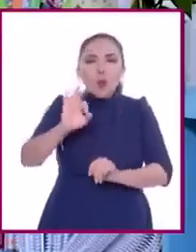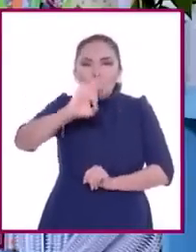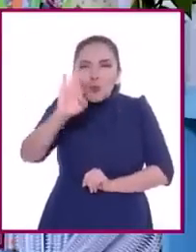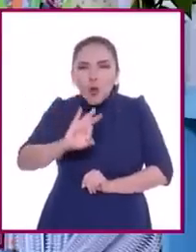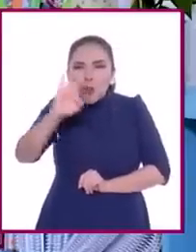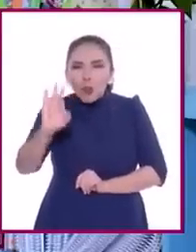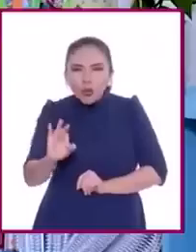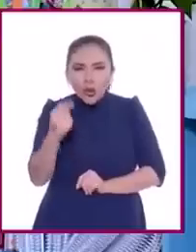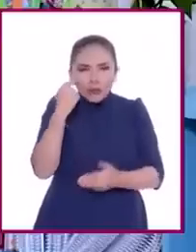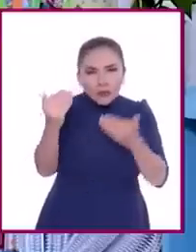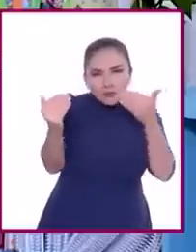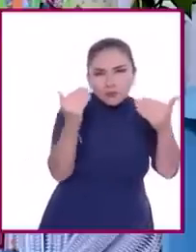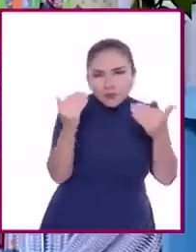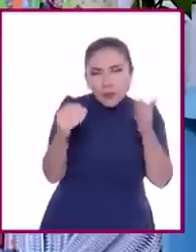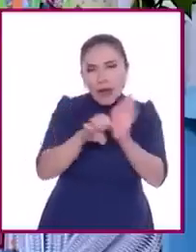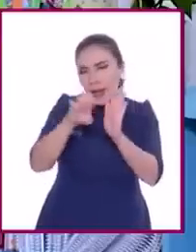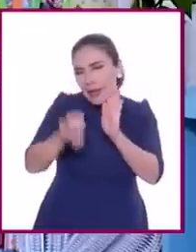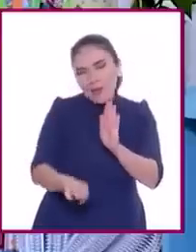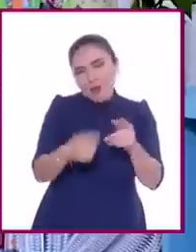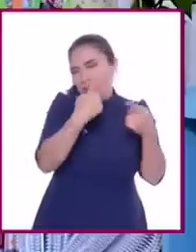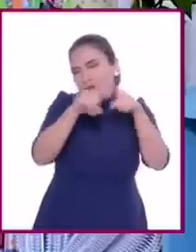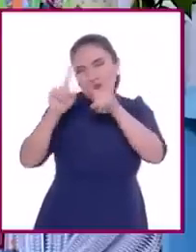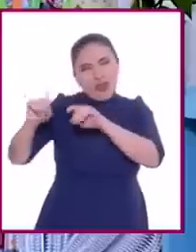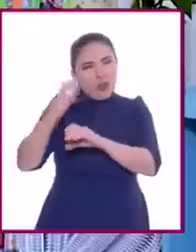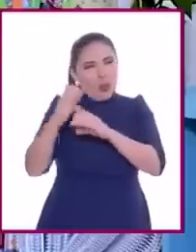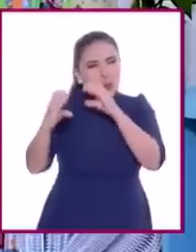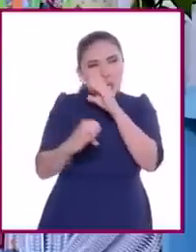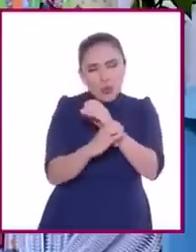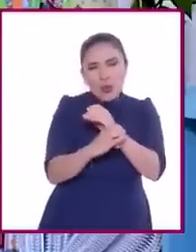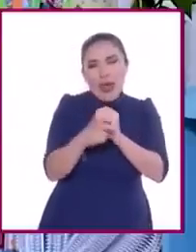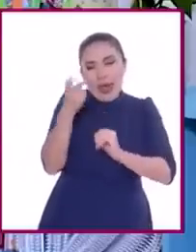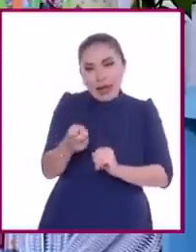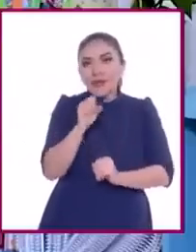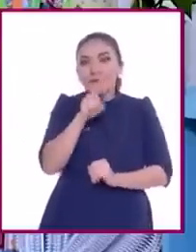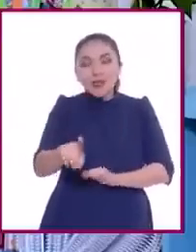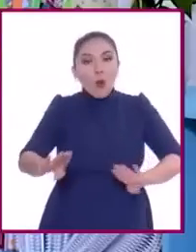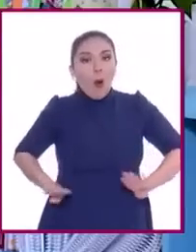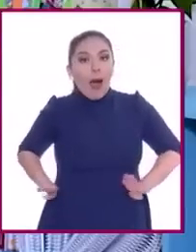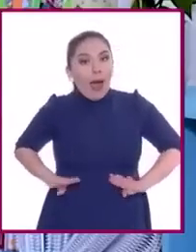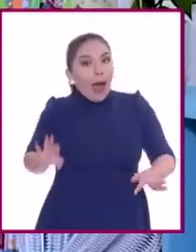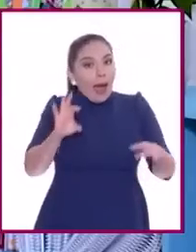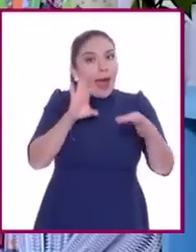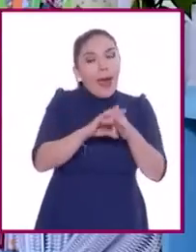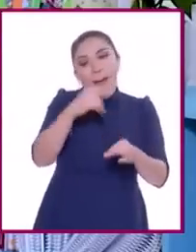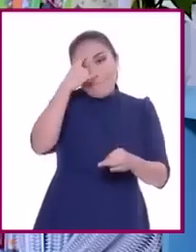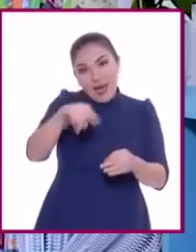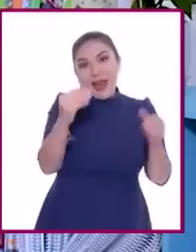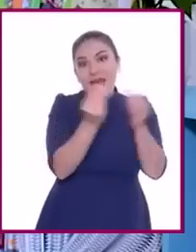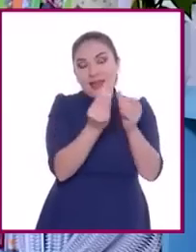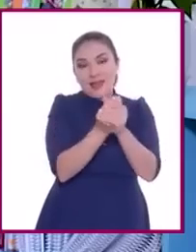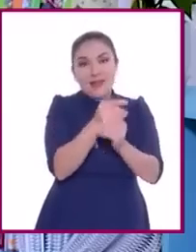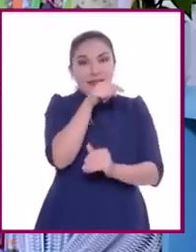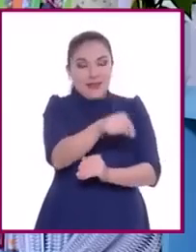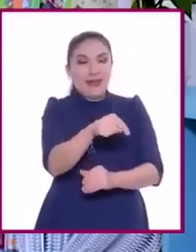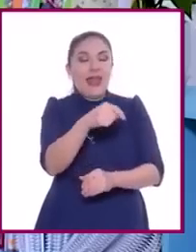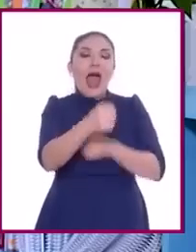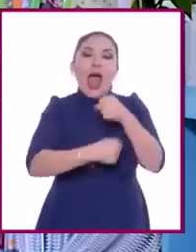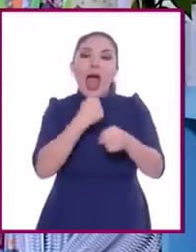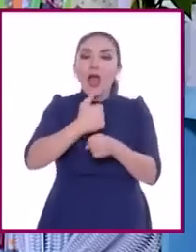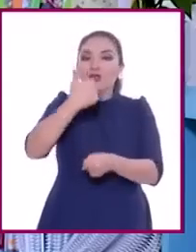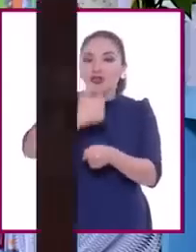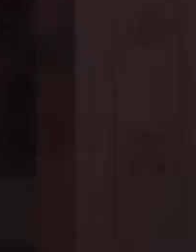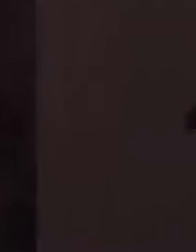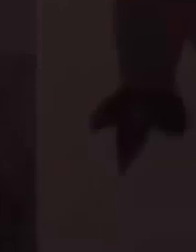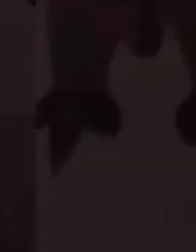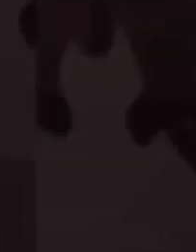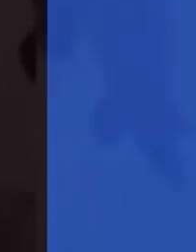la proporcionalidad entonces entre entre otras cositas no de que son del que corresponden al a los contenidos de